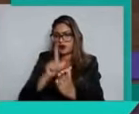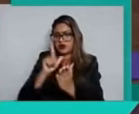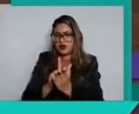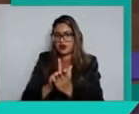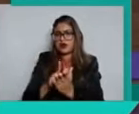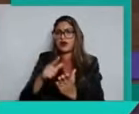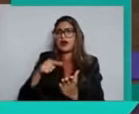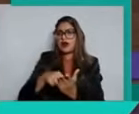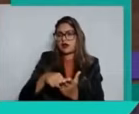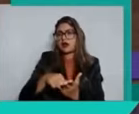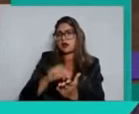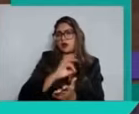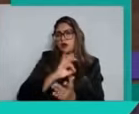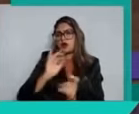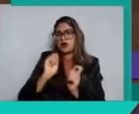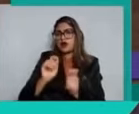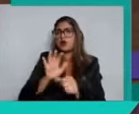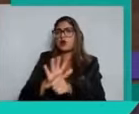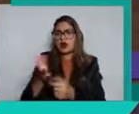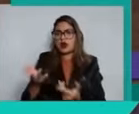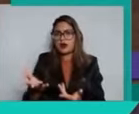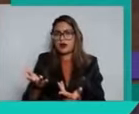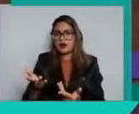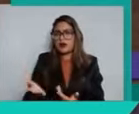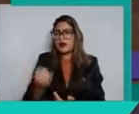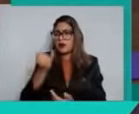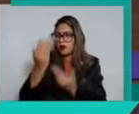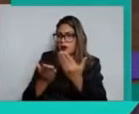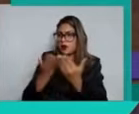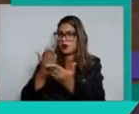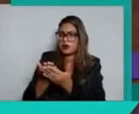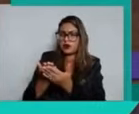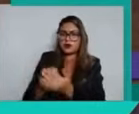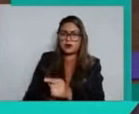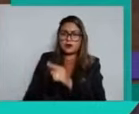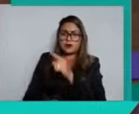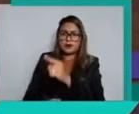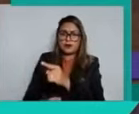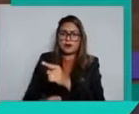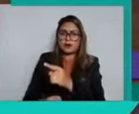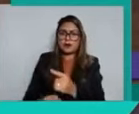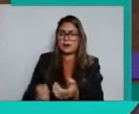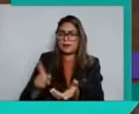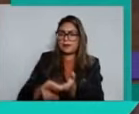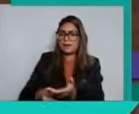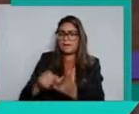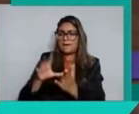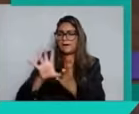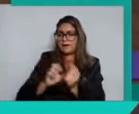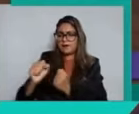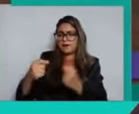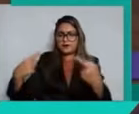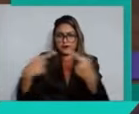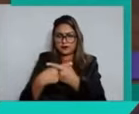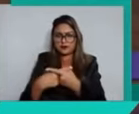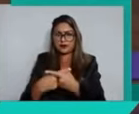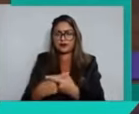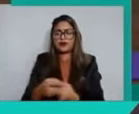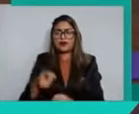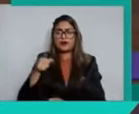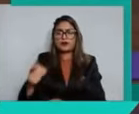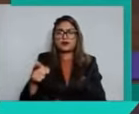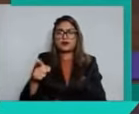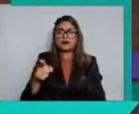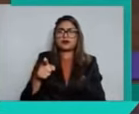esto es, proponer la interposición de una controversia constitucional de acuerdo con los elementos ya